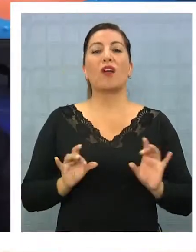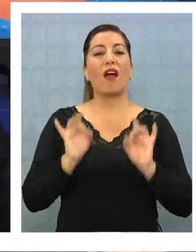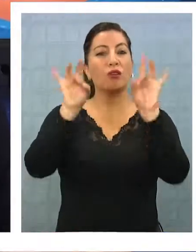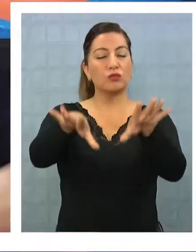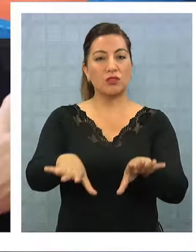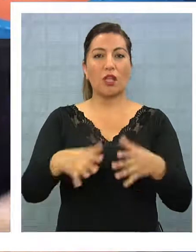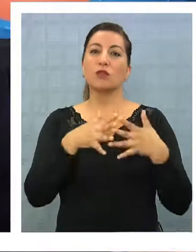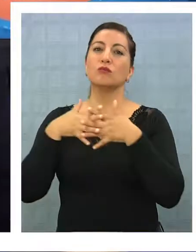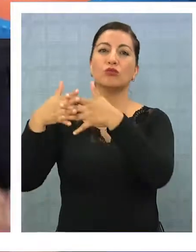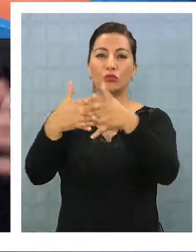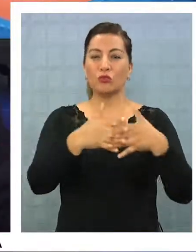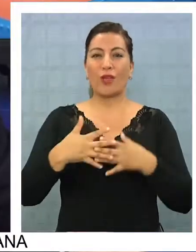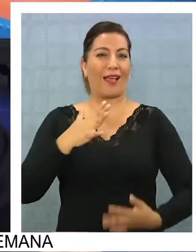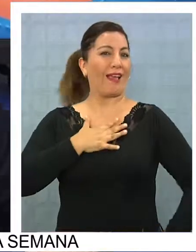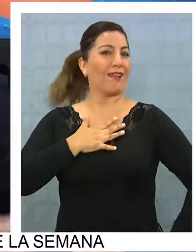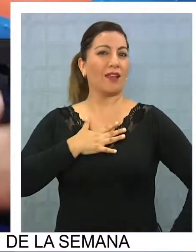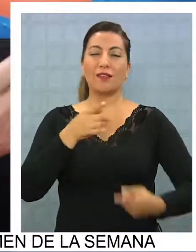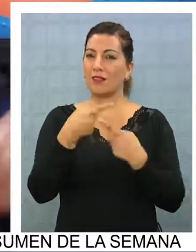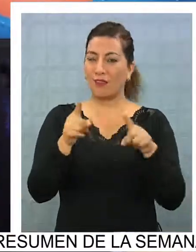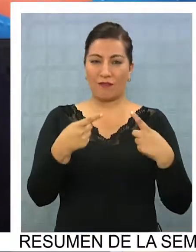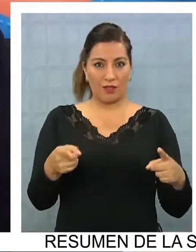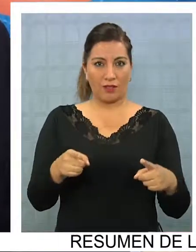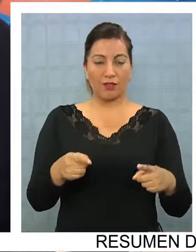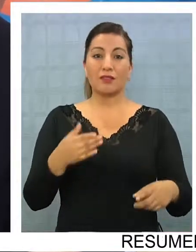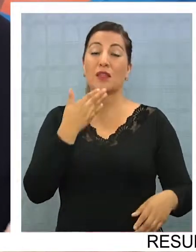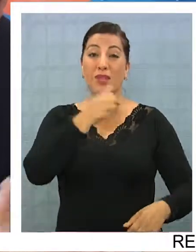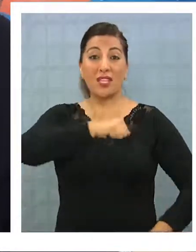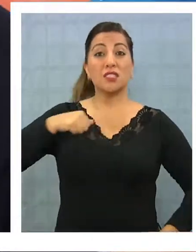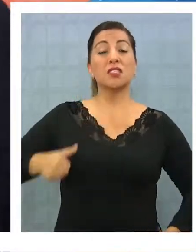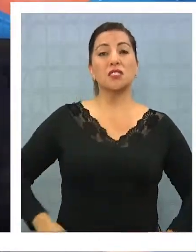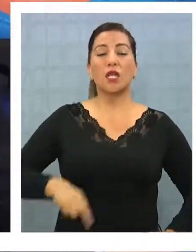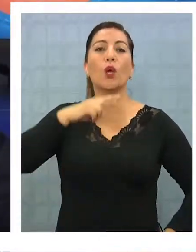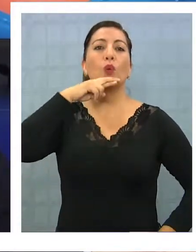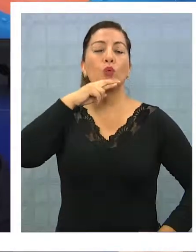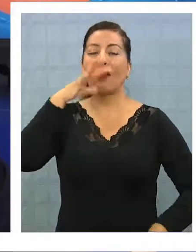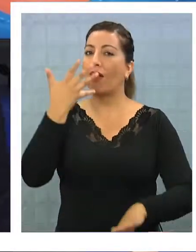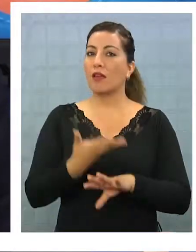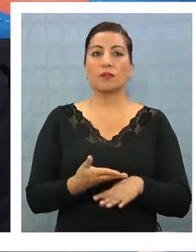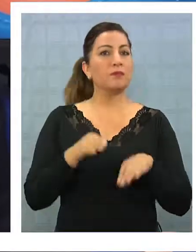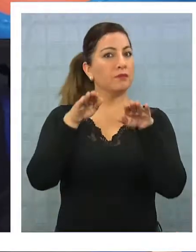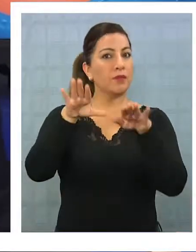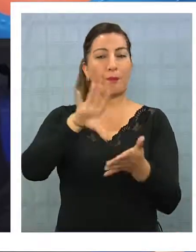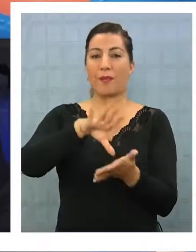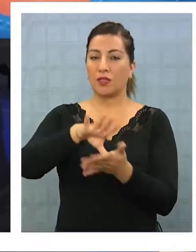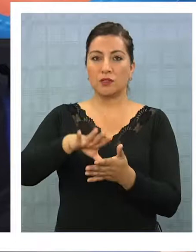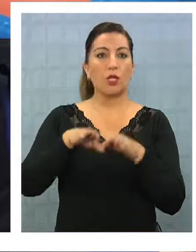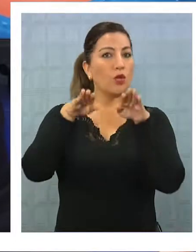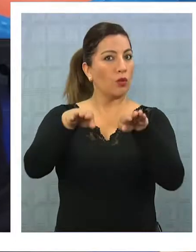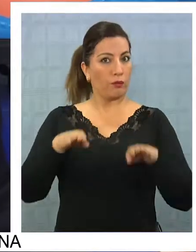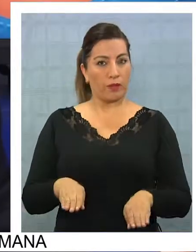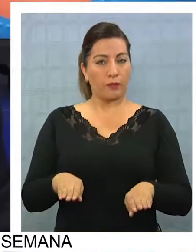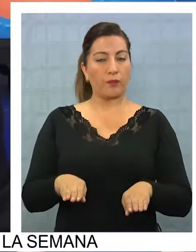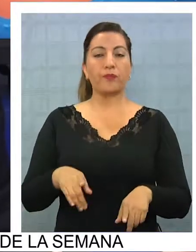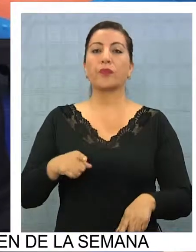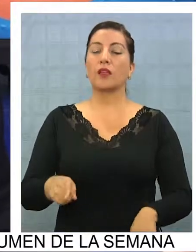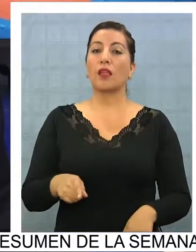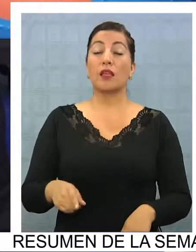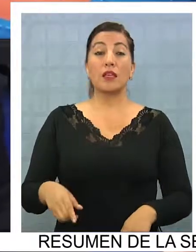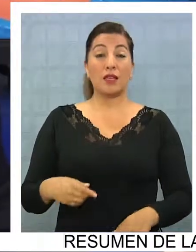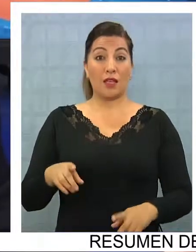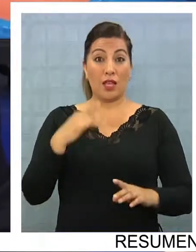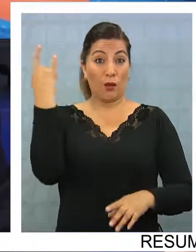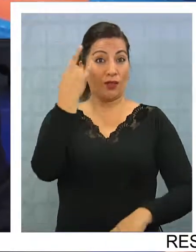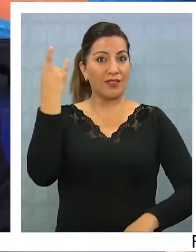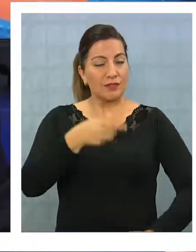en Inglaterra, en Estados Unidos, en Canadá, hoy día en China y en Rusia. Existe exactamente lo mismo, es decir, se